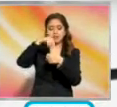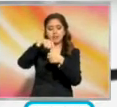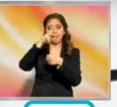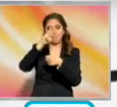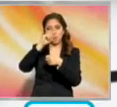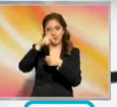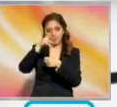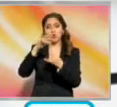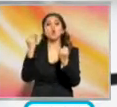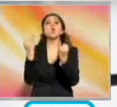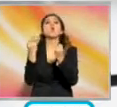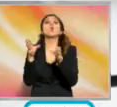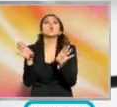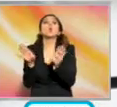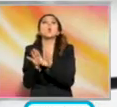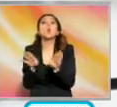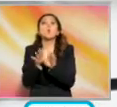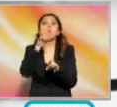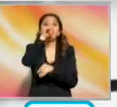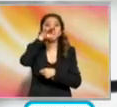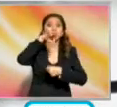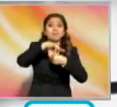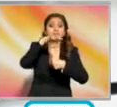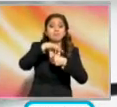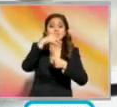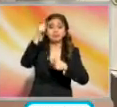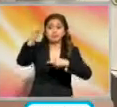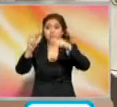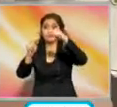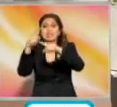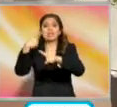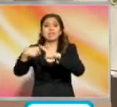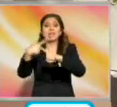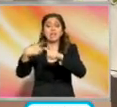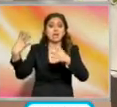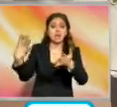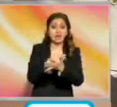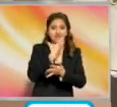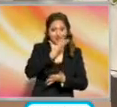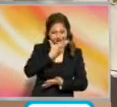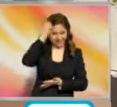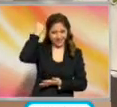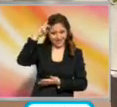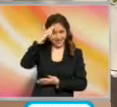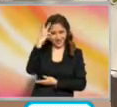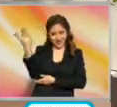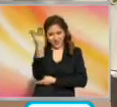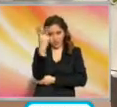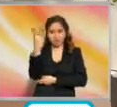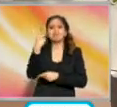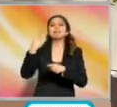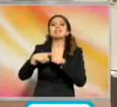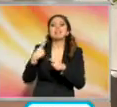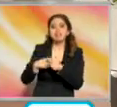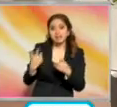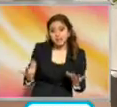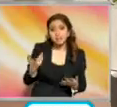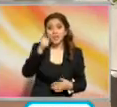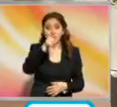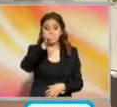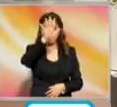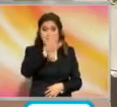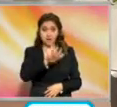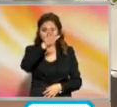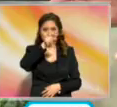Unidos, los cómo, digamos, Sí. o sea, porque es muy divertido, porque tú llegas a Internet y le preguntas, querido Internet, ¿no? O sea, ¿Sí